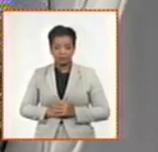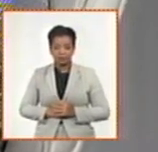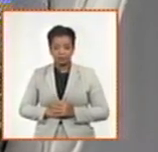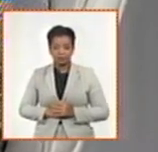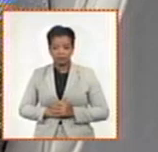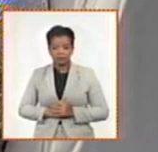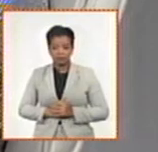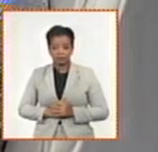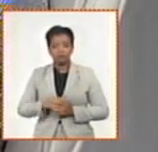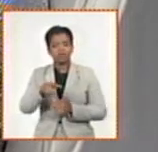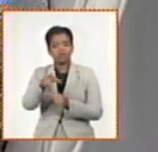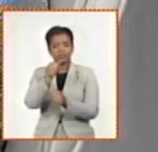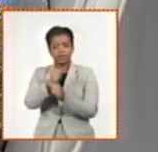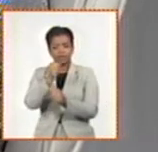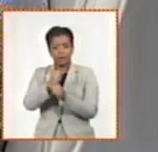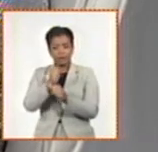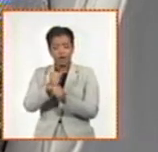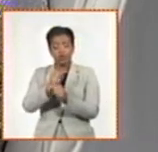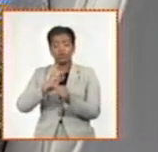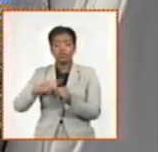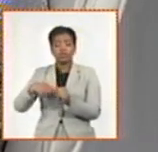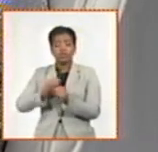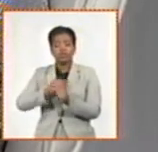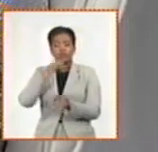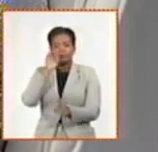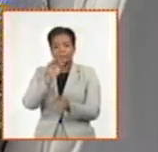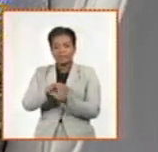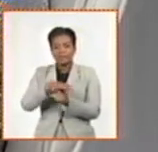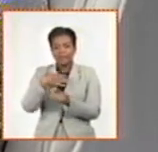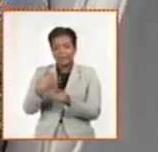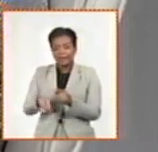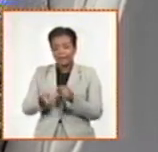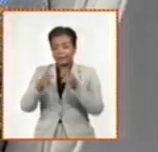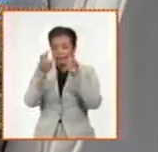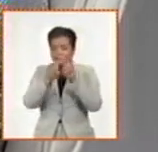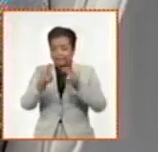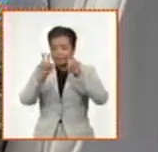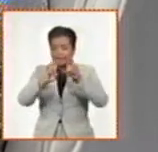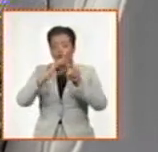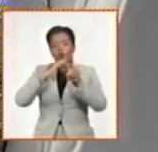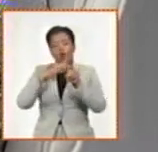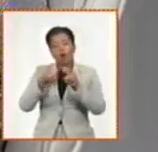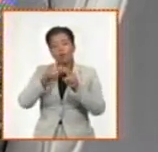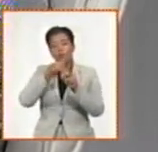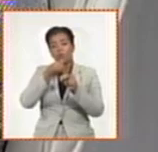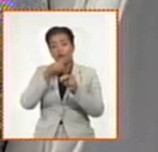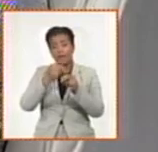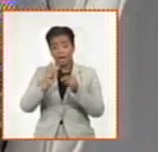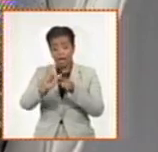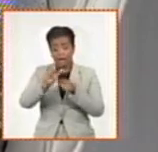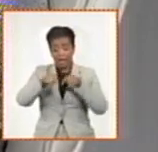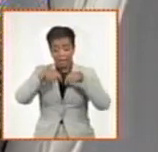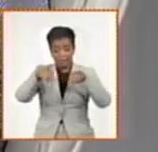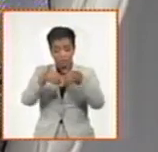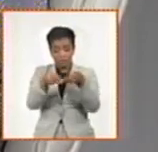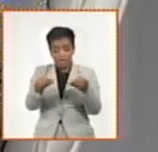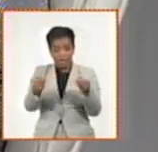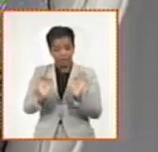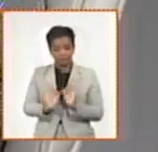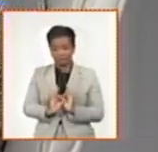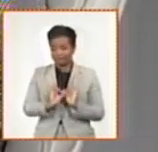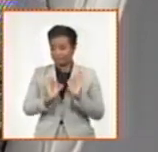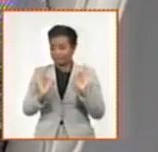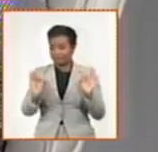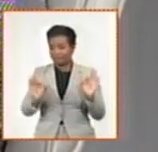todas estas prácticas, nosotros prácticamente lo que hemos hecho es investigar cómo nosotros podemos desarrollar nuestra finca con estos medios biológicos. Por